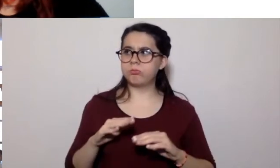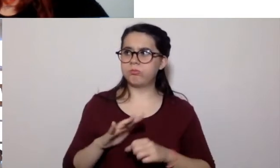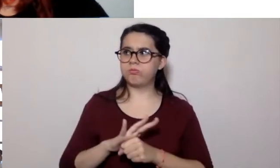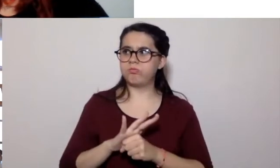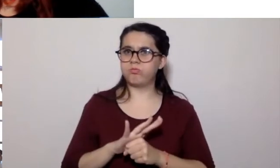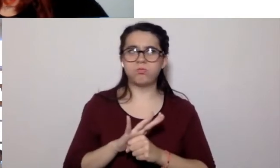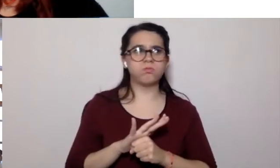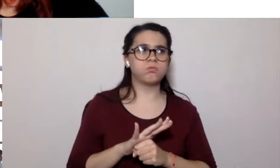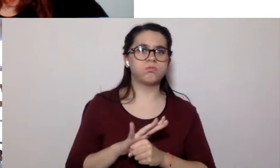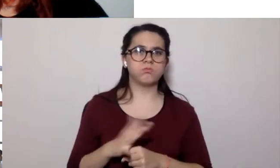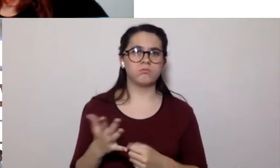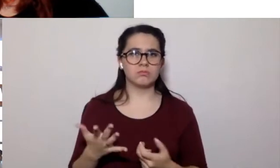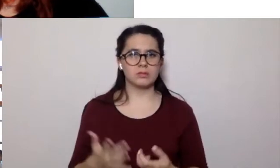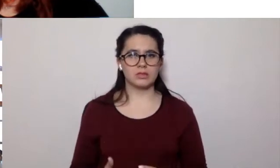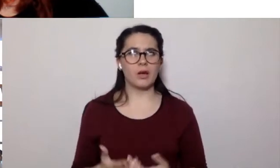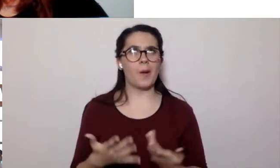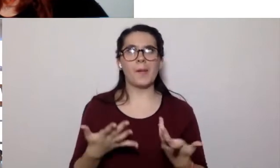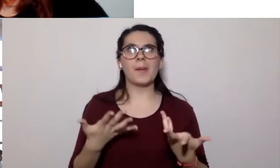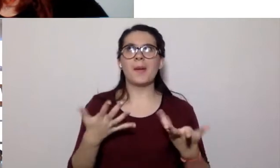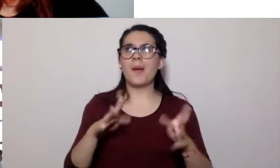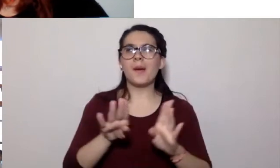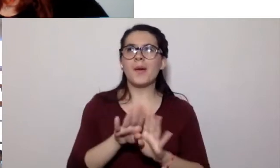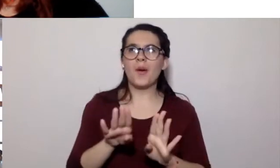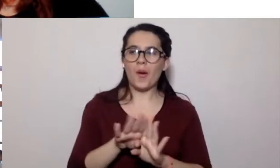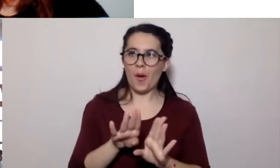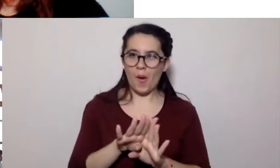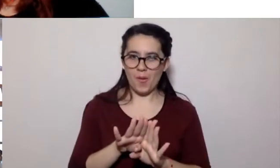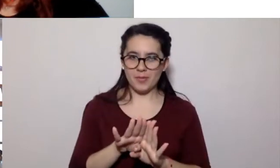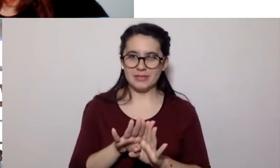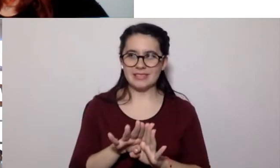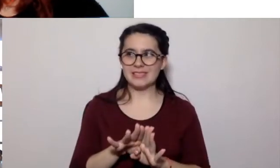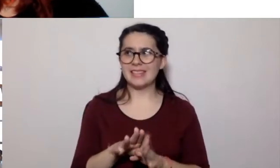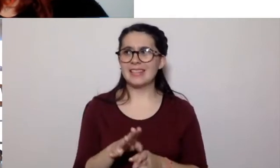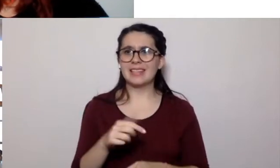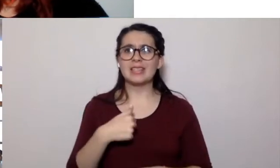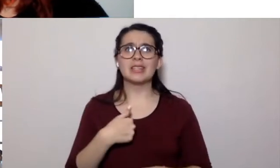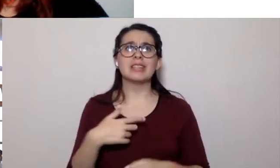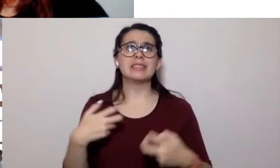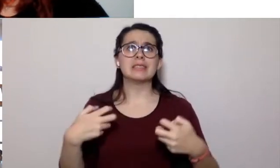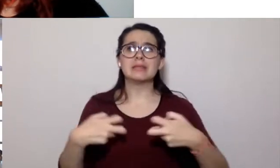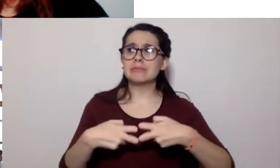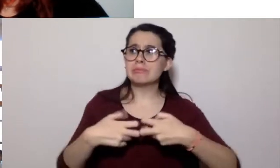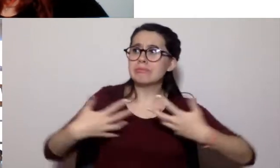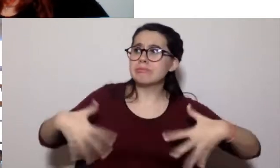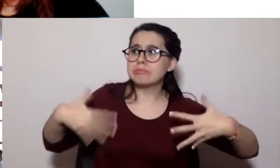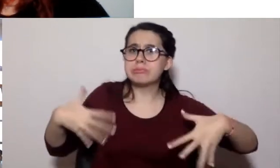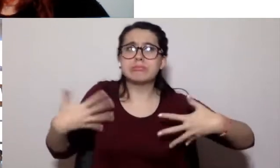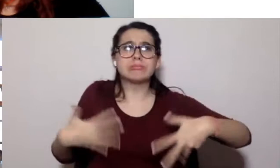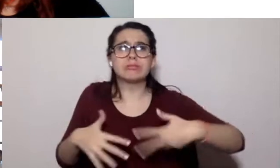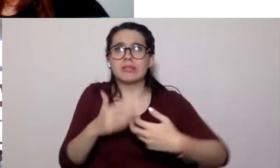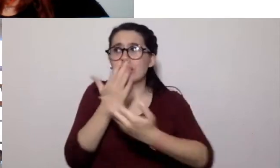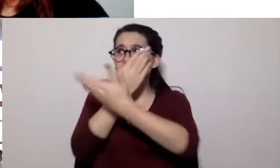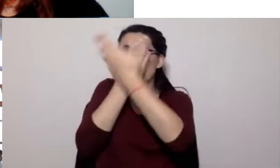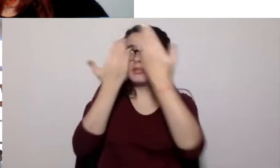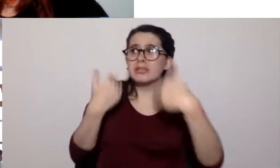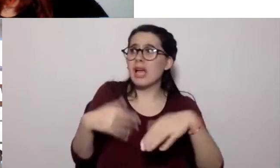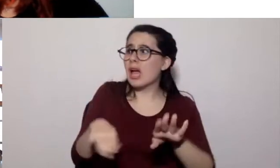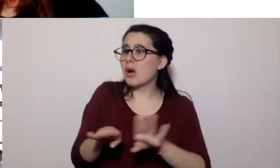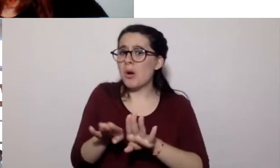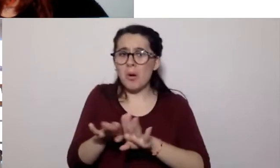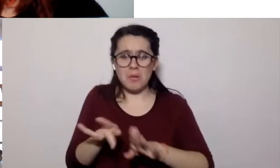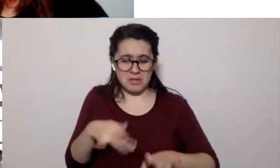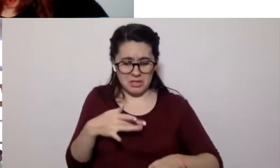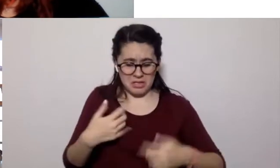y sentimos... O sea, hasta decimos, es que estoy ansioso y no sé ni por qué. Pueden ser por estos niveles